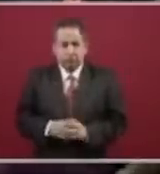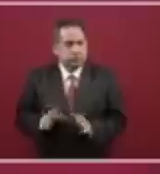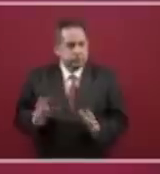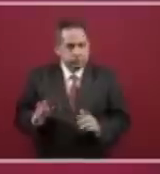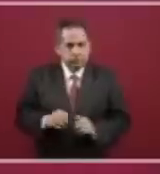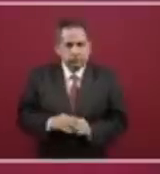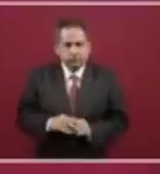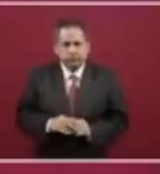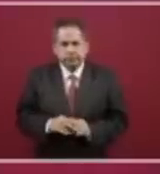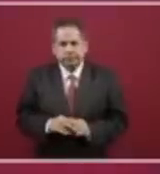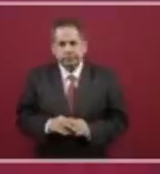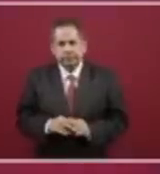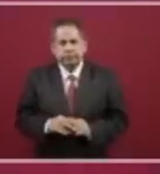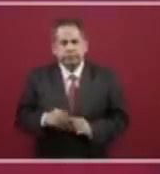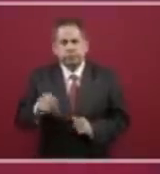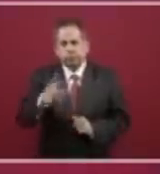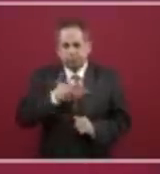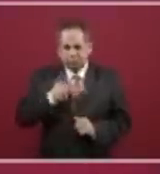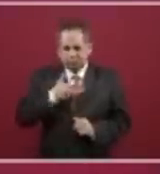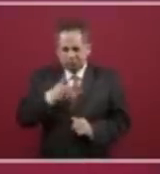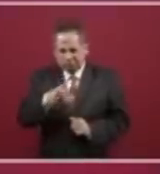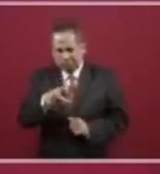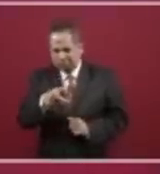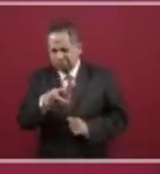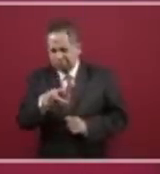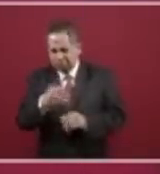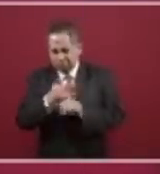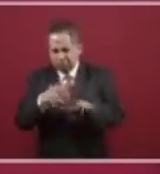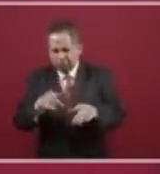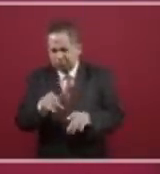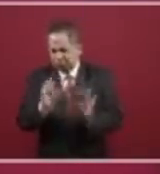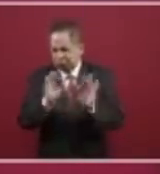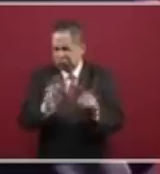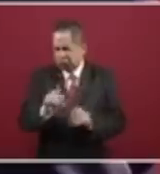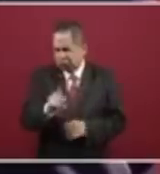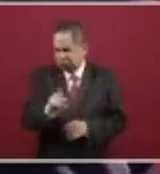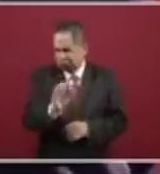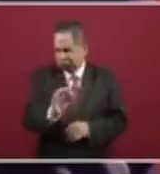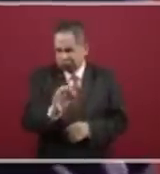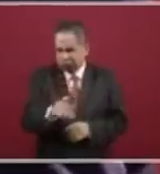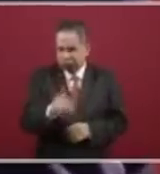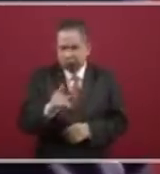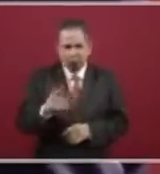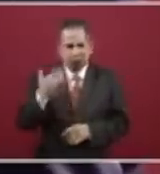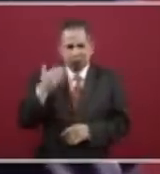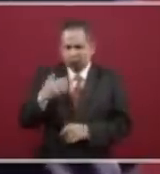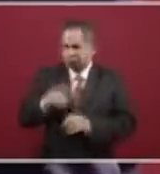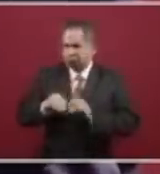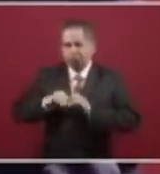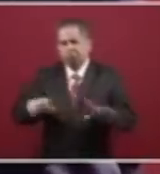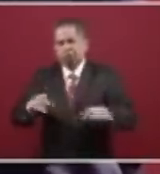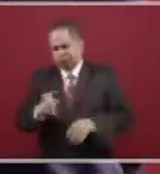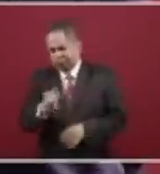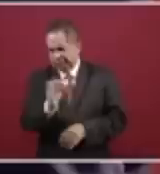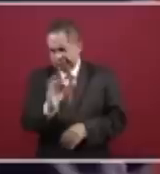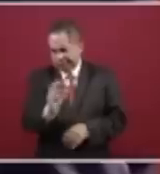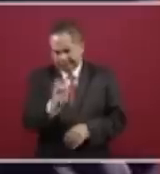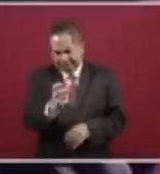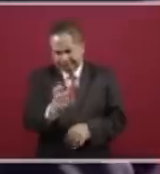que ustedes tienen creo que es correcta lo que se dio a conocer